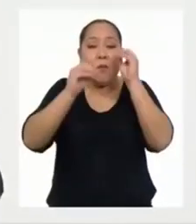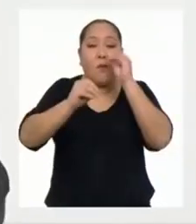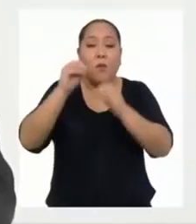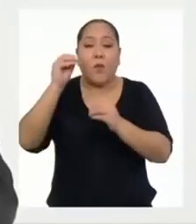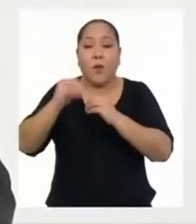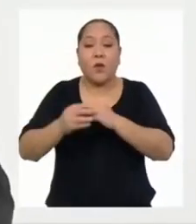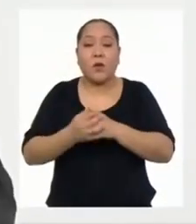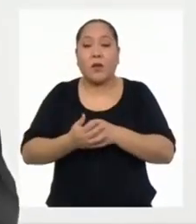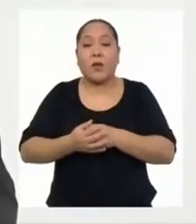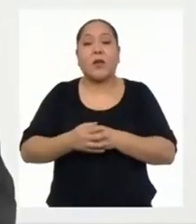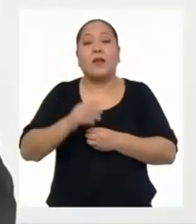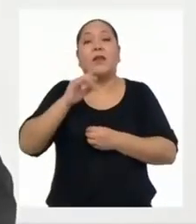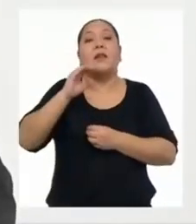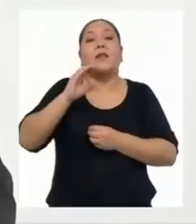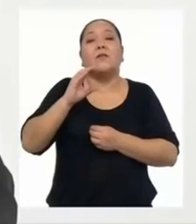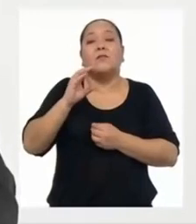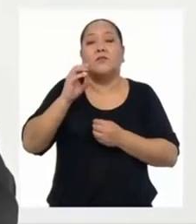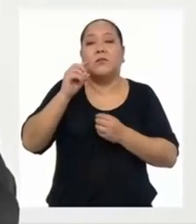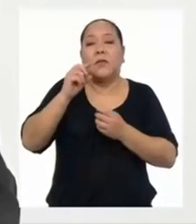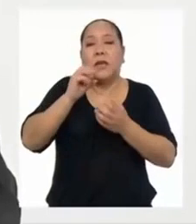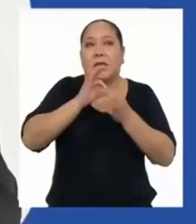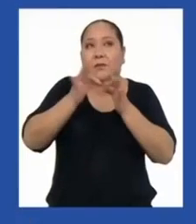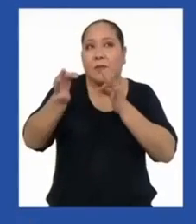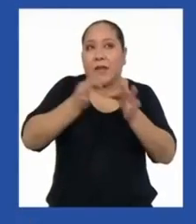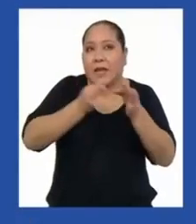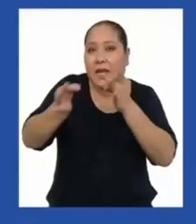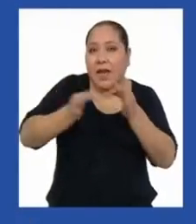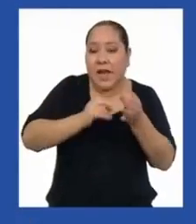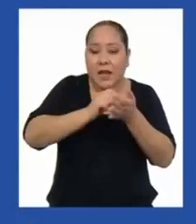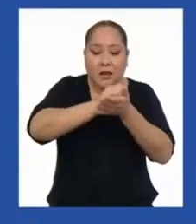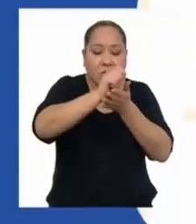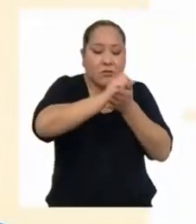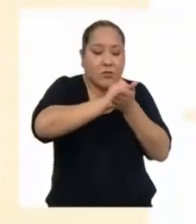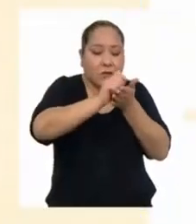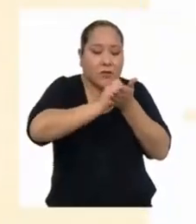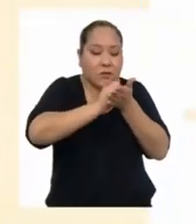definir el contenido del texto.